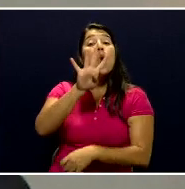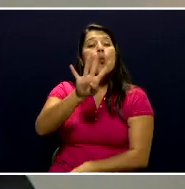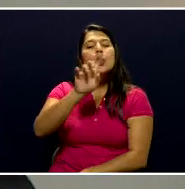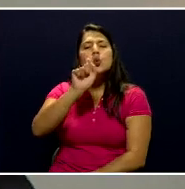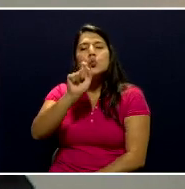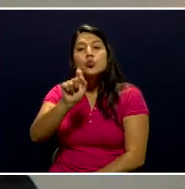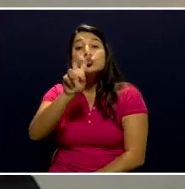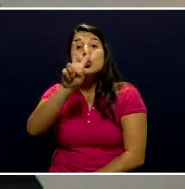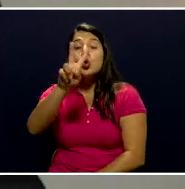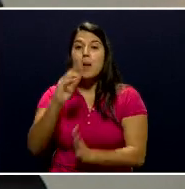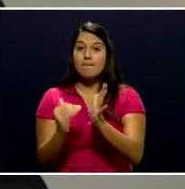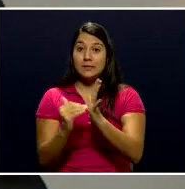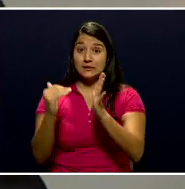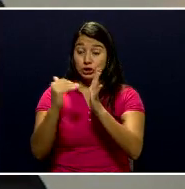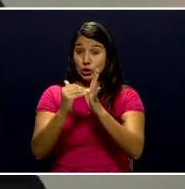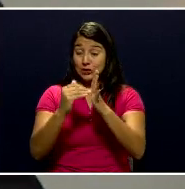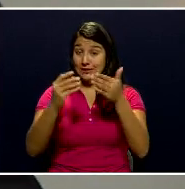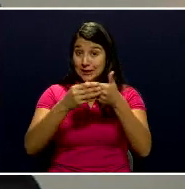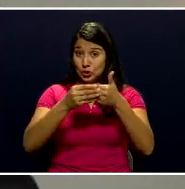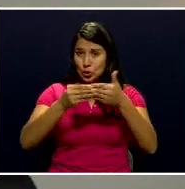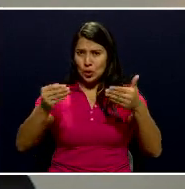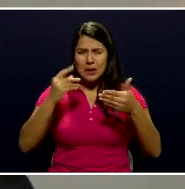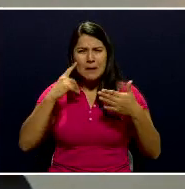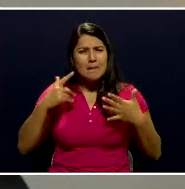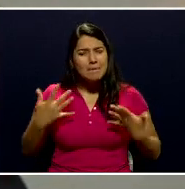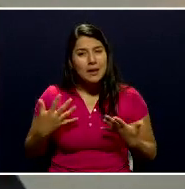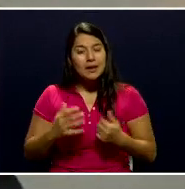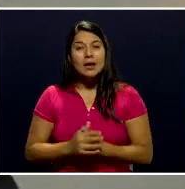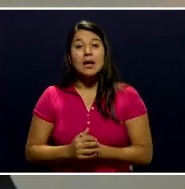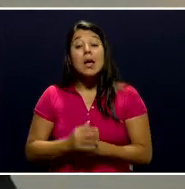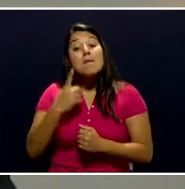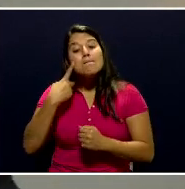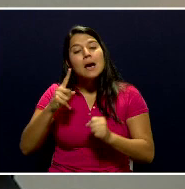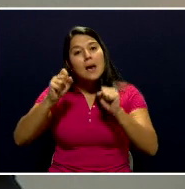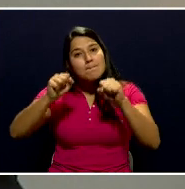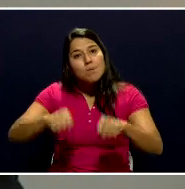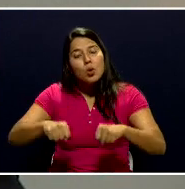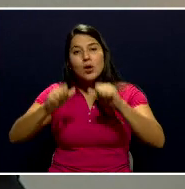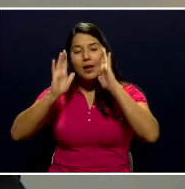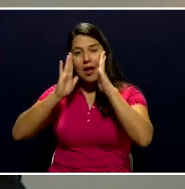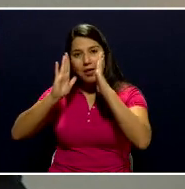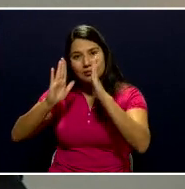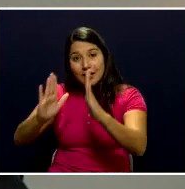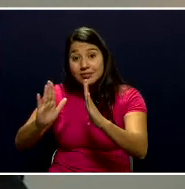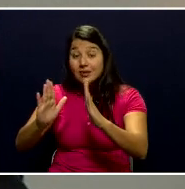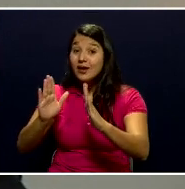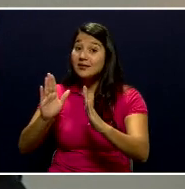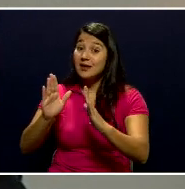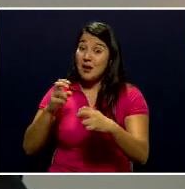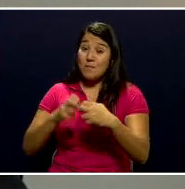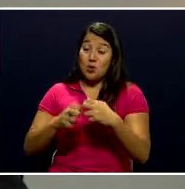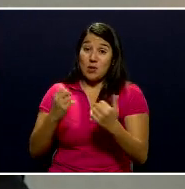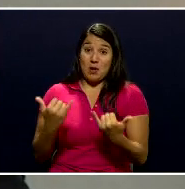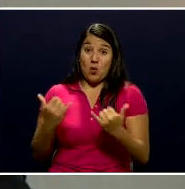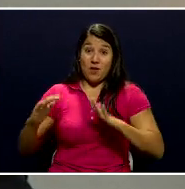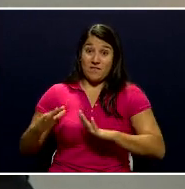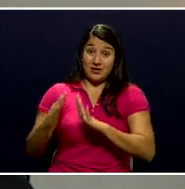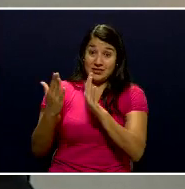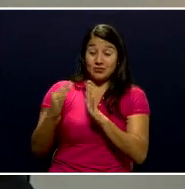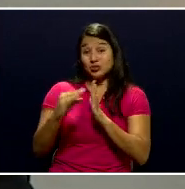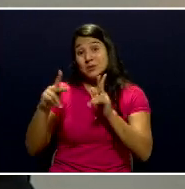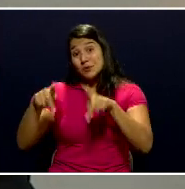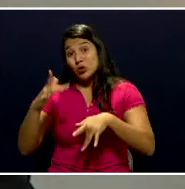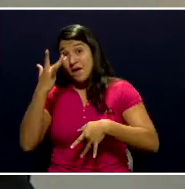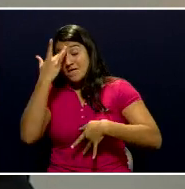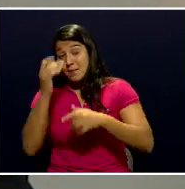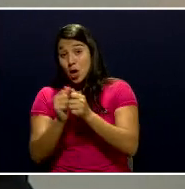4.2 millones de dólares para atender esta crisis y este tipo de pacientes. Estamos